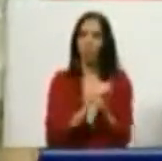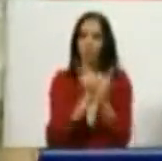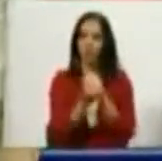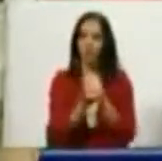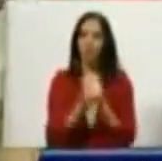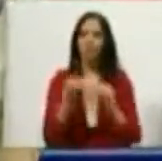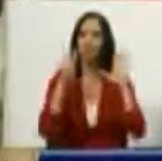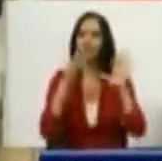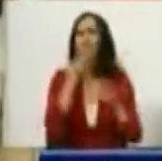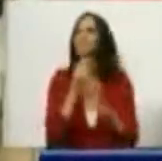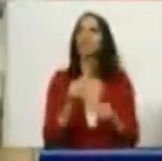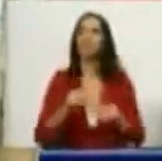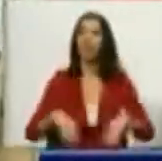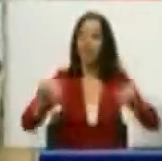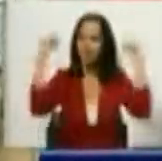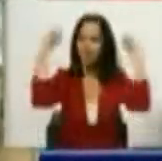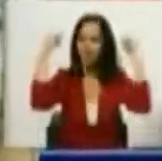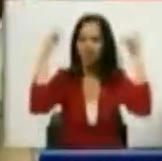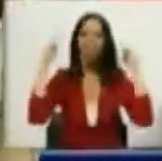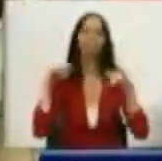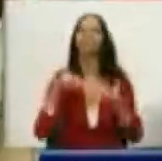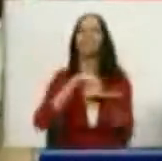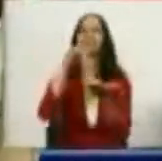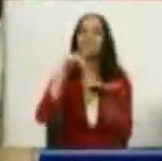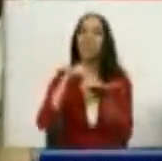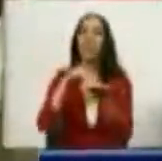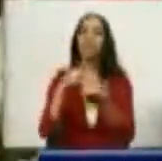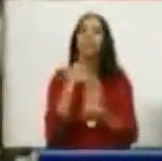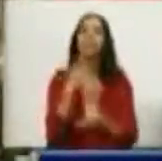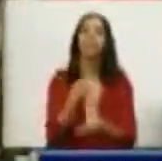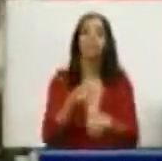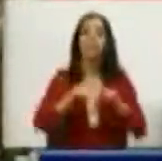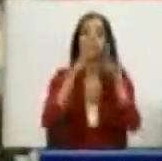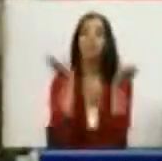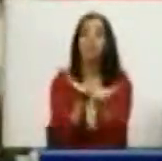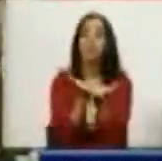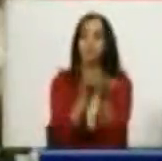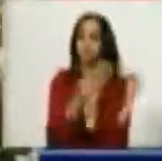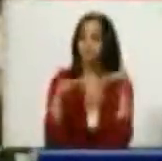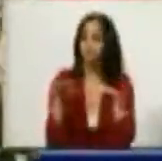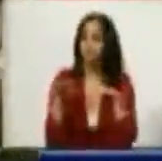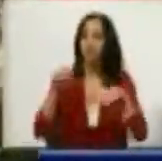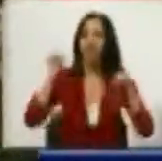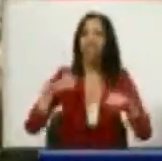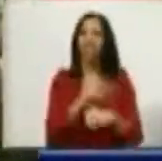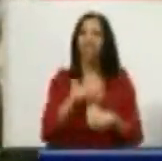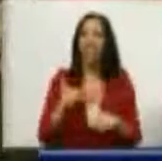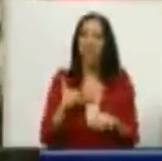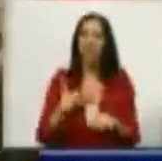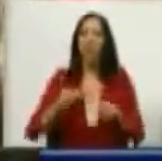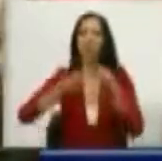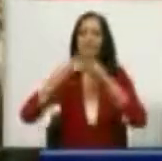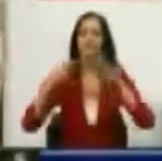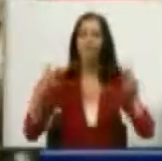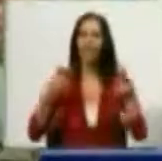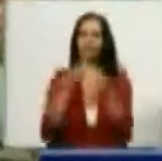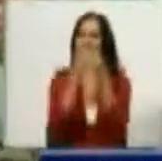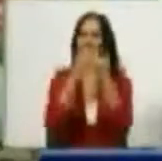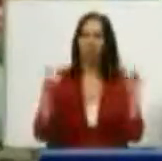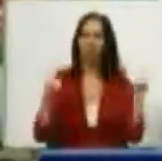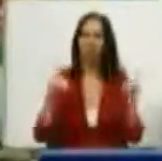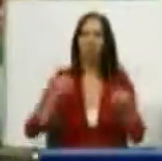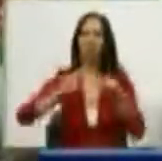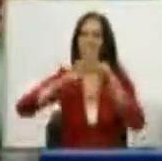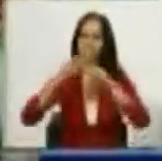nueve de diciembre en una gran fiesta nacional para decirle al mundo que aquí queremos vivir en paz y en democracia en paz